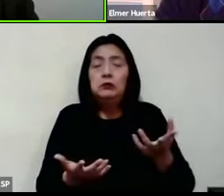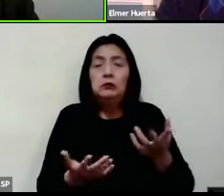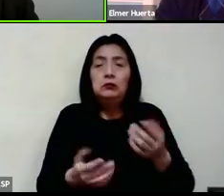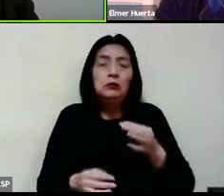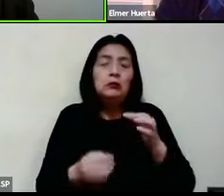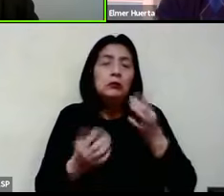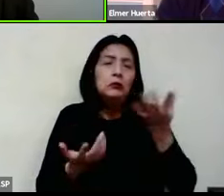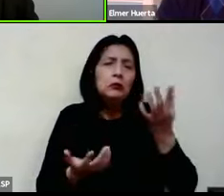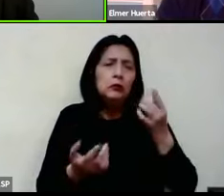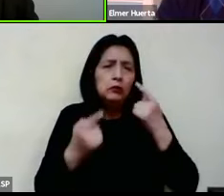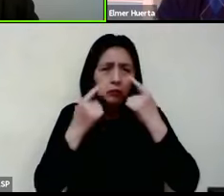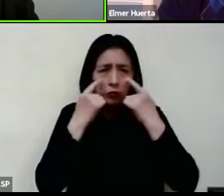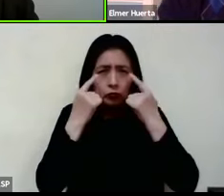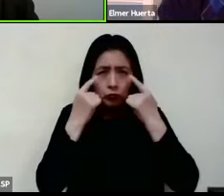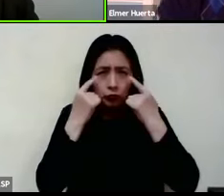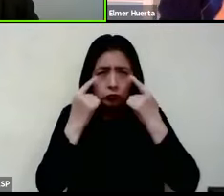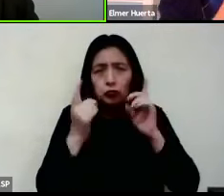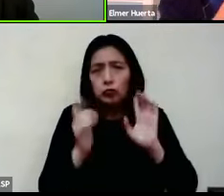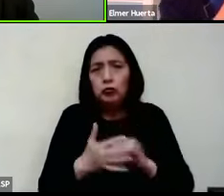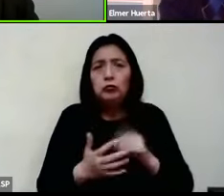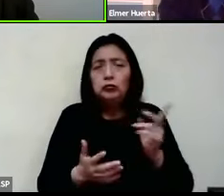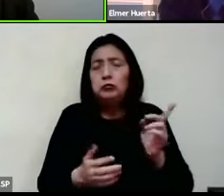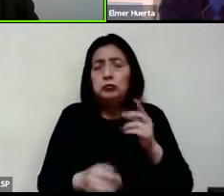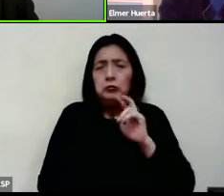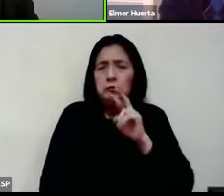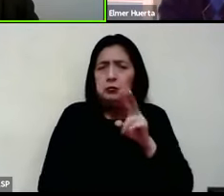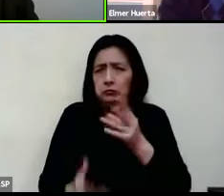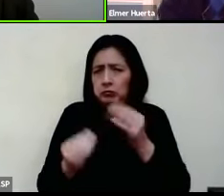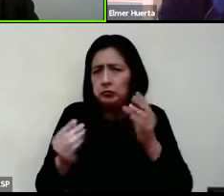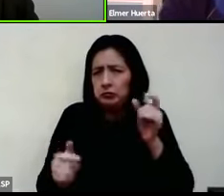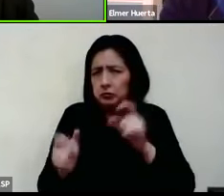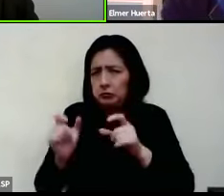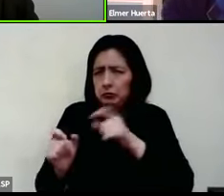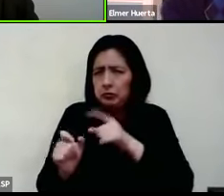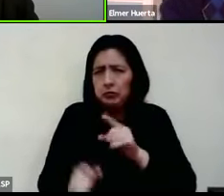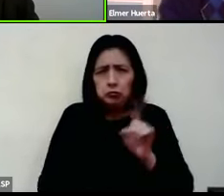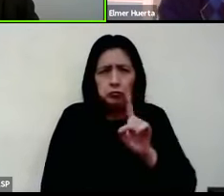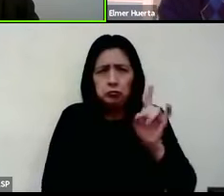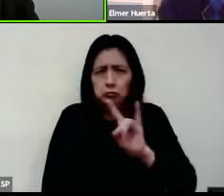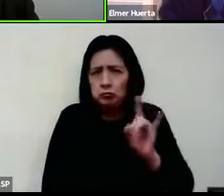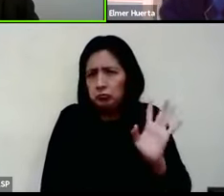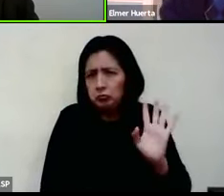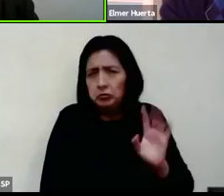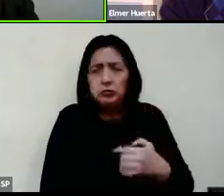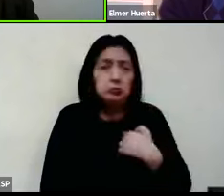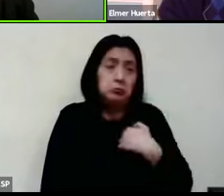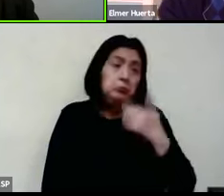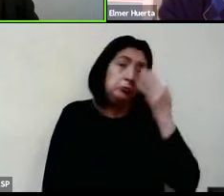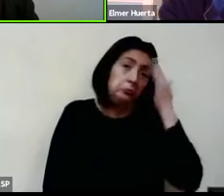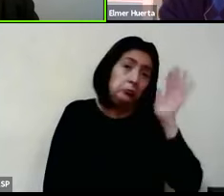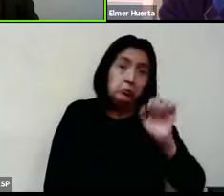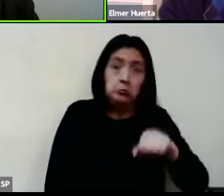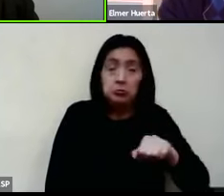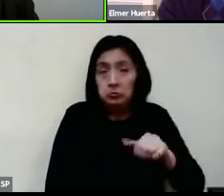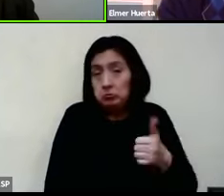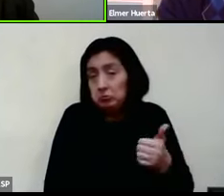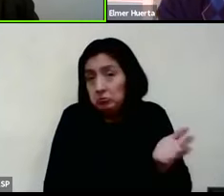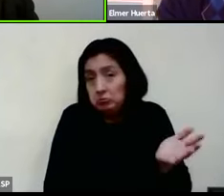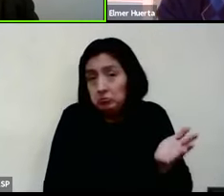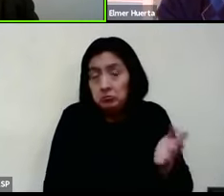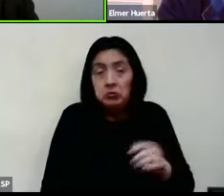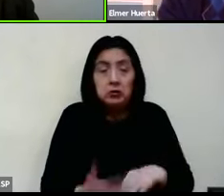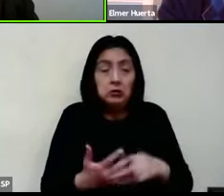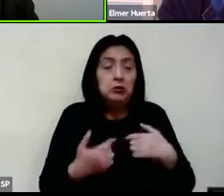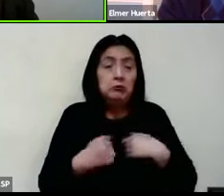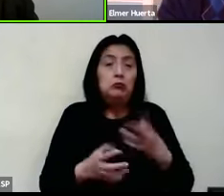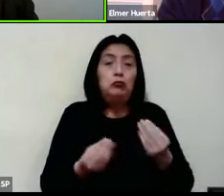mucosas de los ojos. No obstante, denoto que la gran mayoría de la población no lo usa y no sé si deviene en una exageración